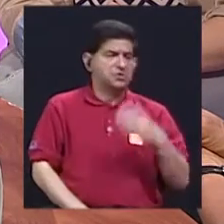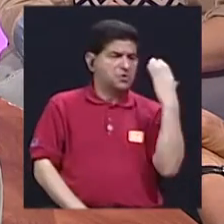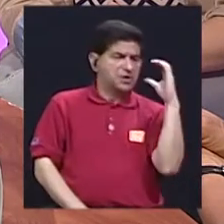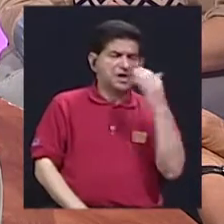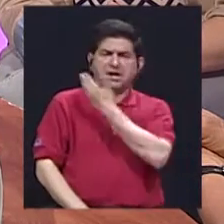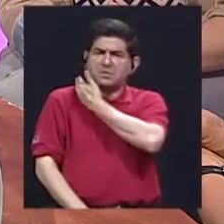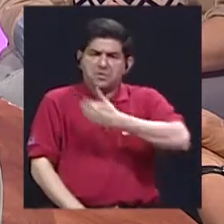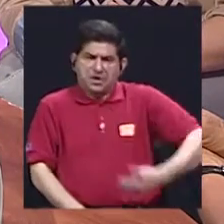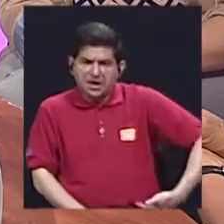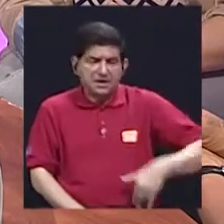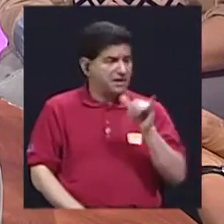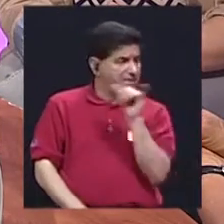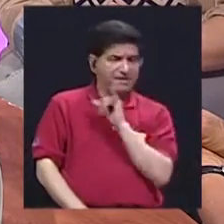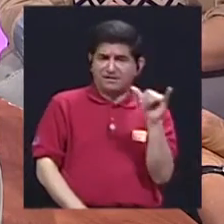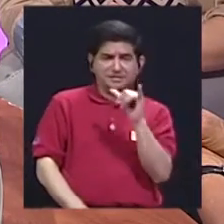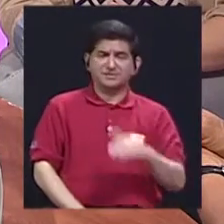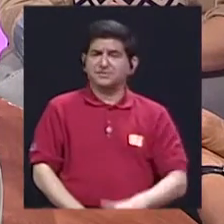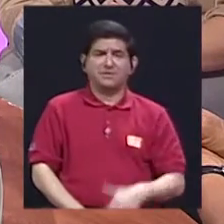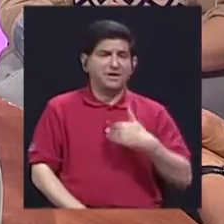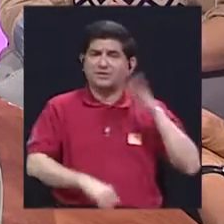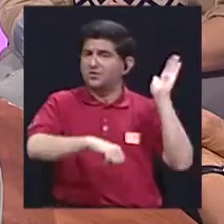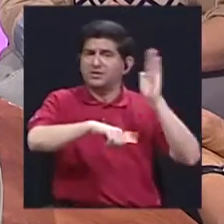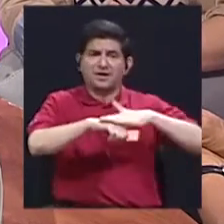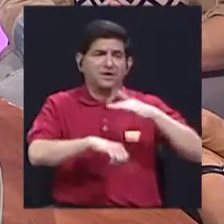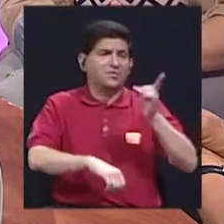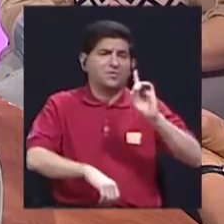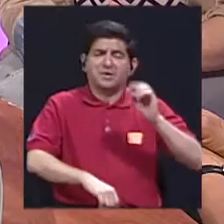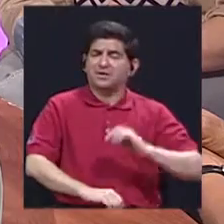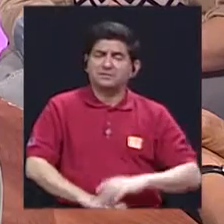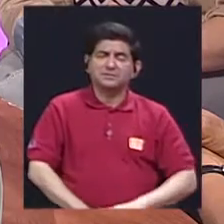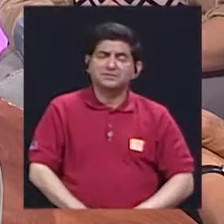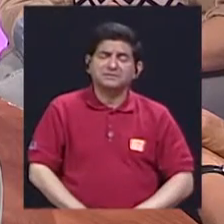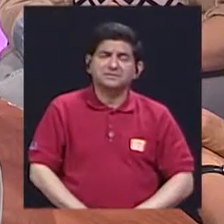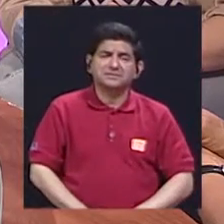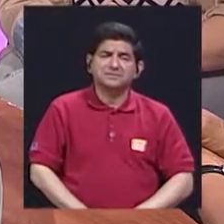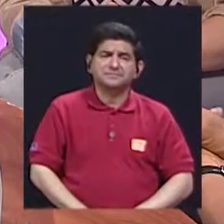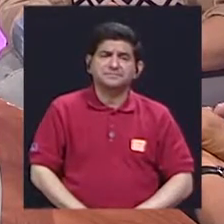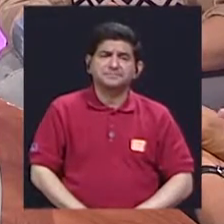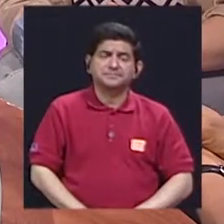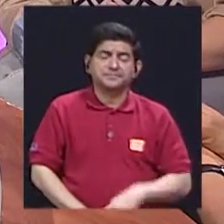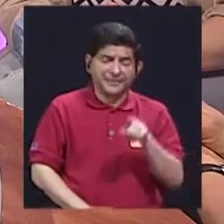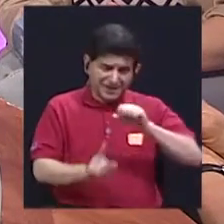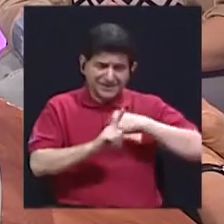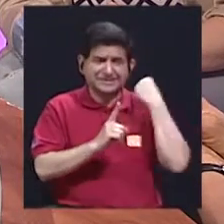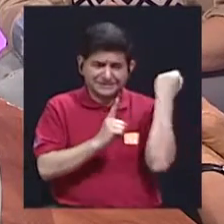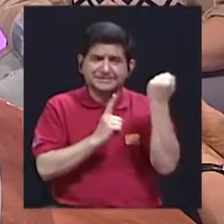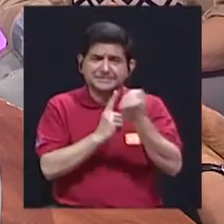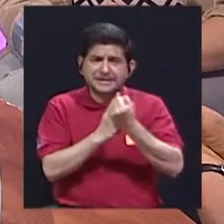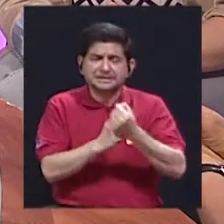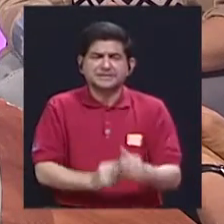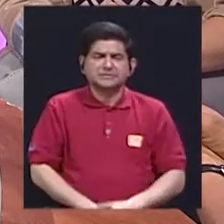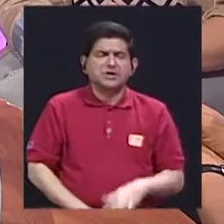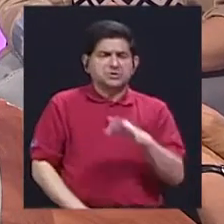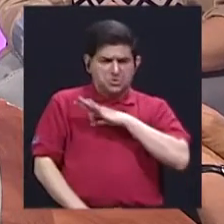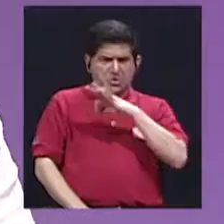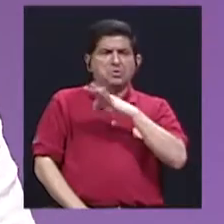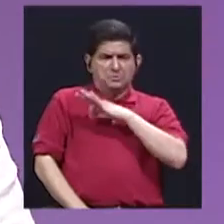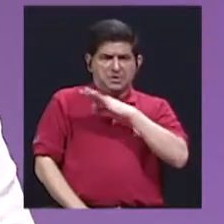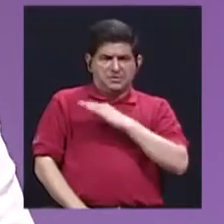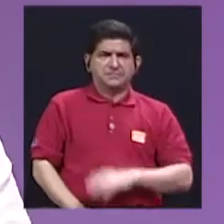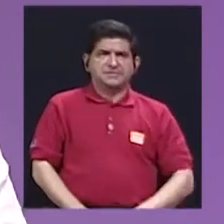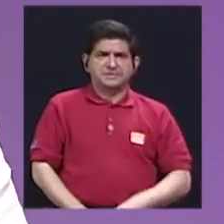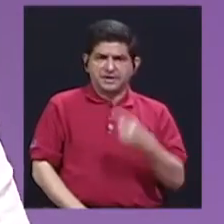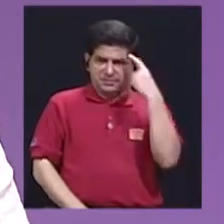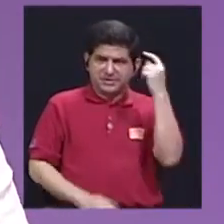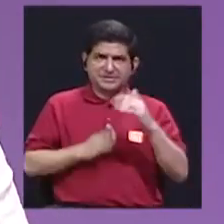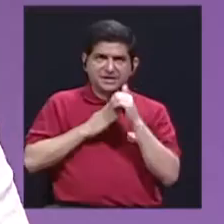guardería pues es lo mismo no tiene culpa donde cae verdad entonces ha sido muy beneficioso tanto para